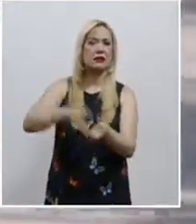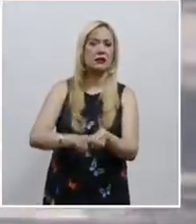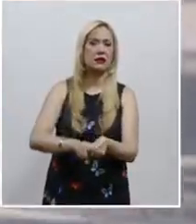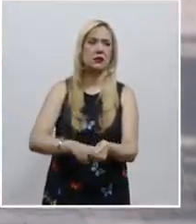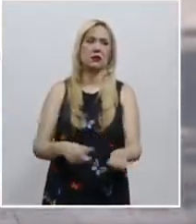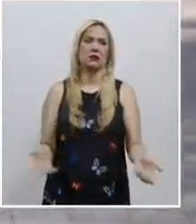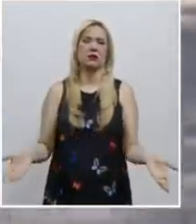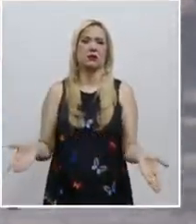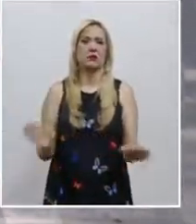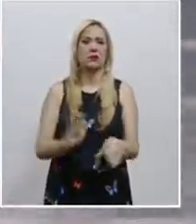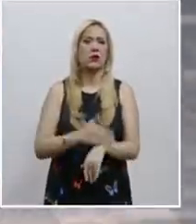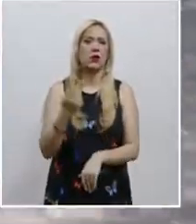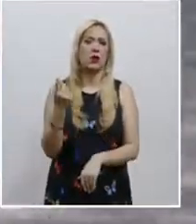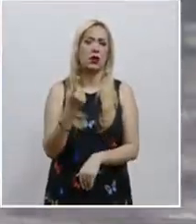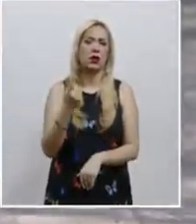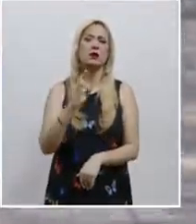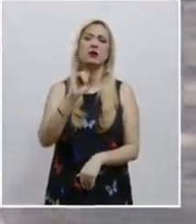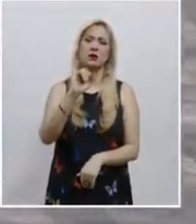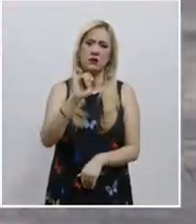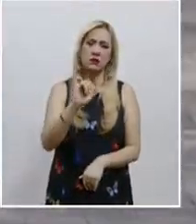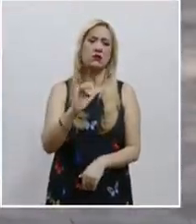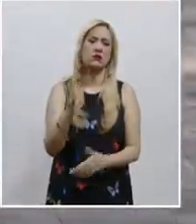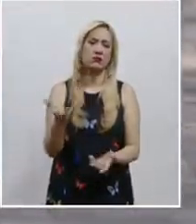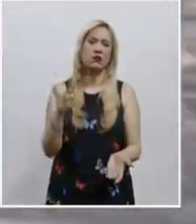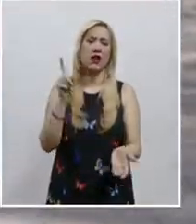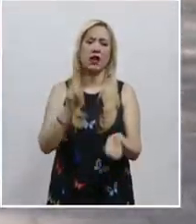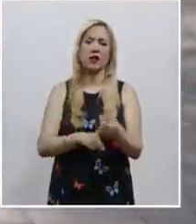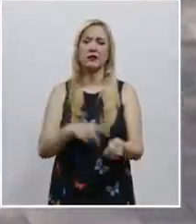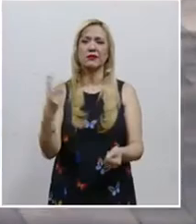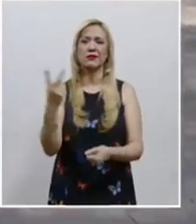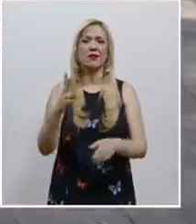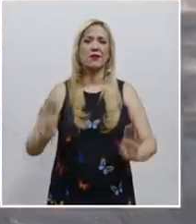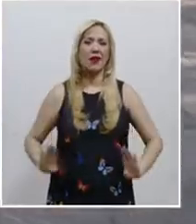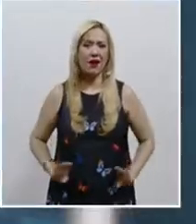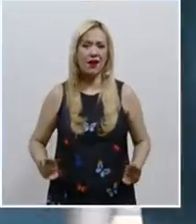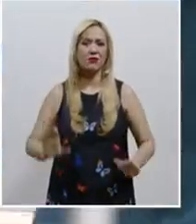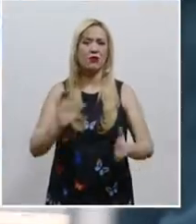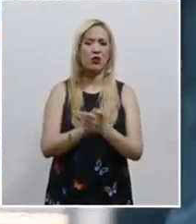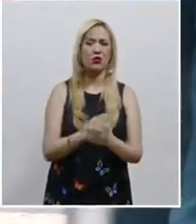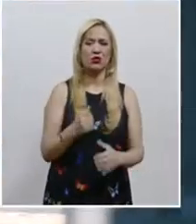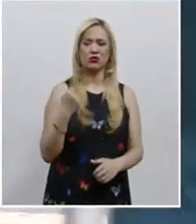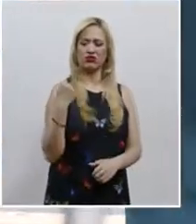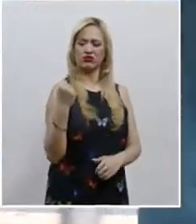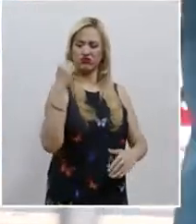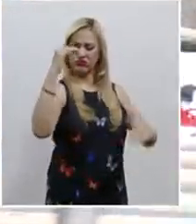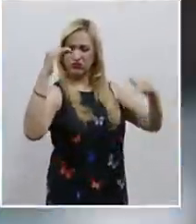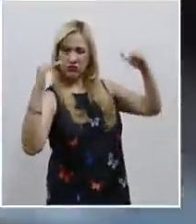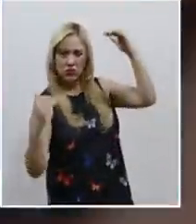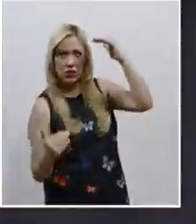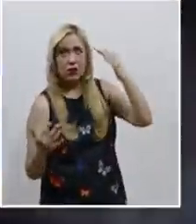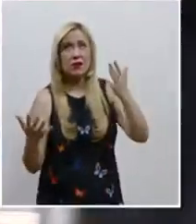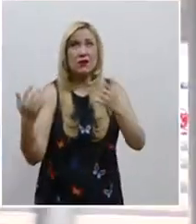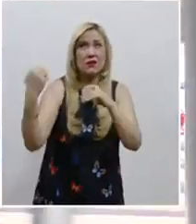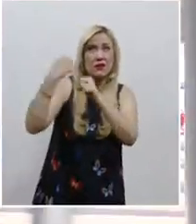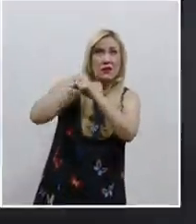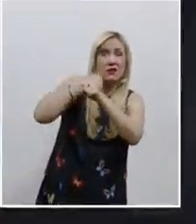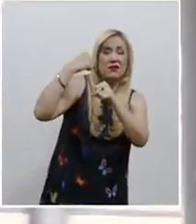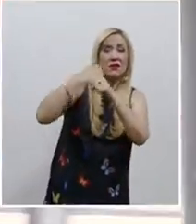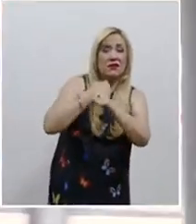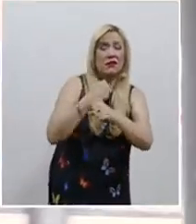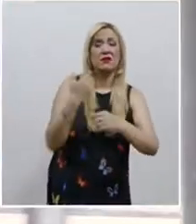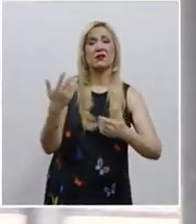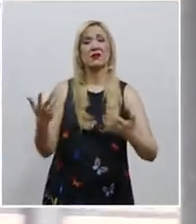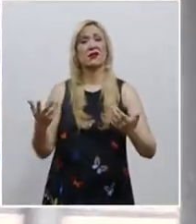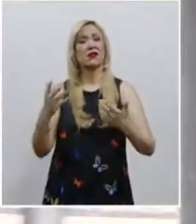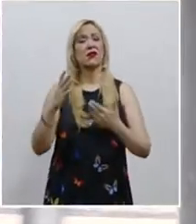debido a que se trata de una expresión de la existencia de relaciones asimétricas de poder, violencia violencia, vulnerabilidad o bien de contextos de